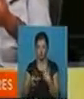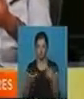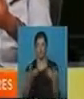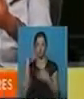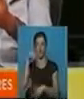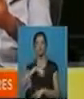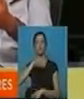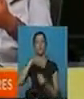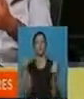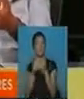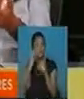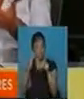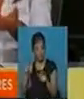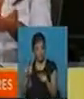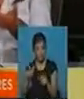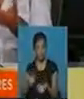Mark Zuckerberg y demás.